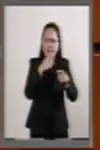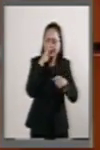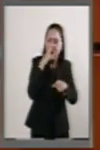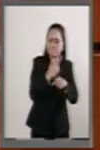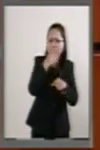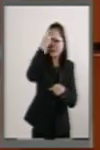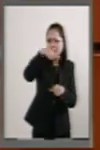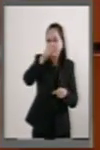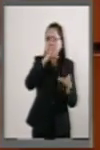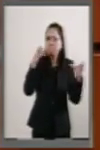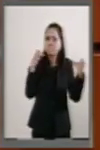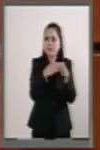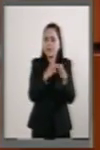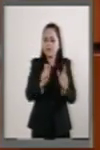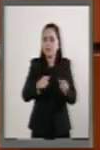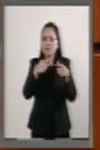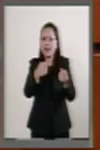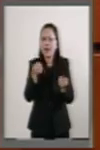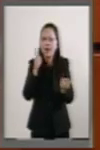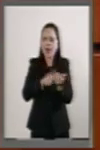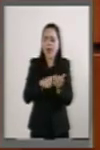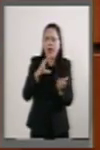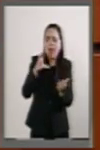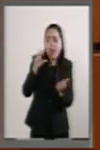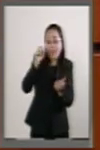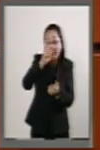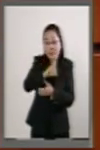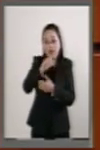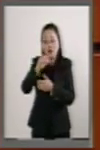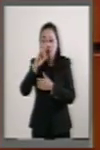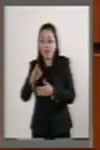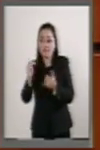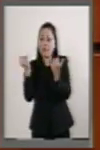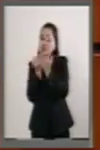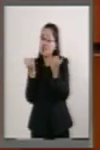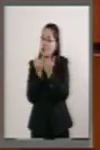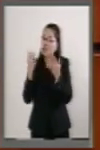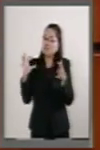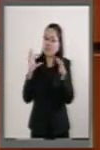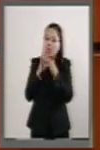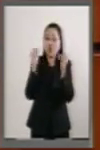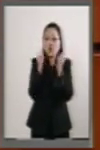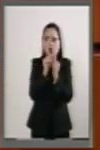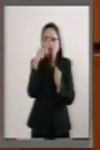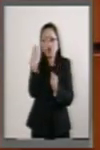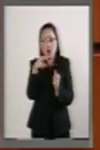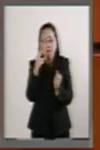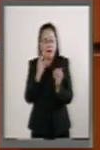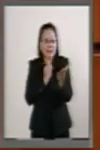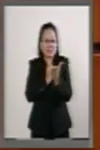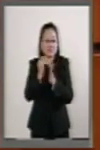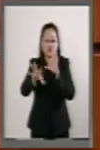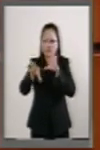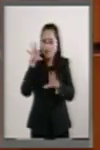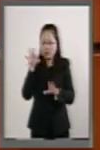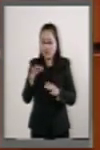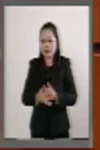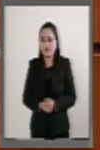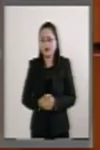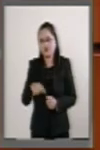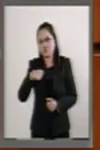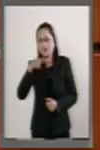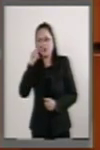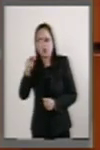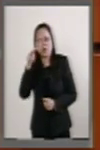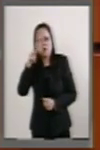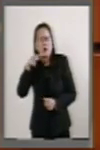valorativa que se ve reflejada tanto en su actuar diario como en algo tan íntimo como lo es su nombre. Vaya, yo he visto a mexicanos